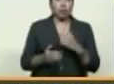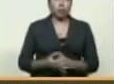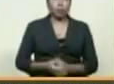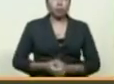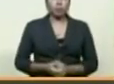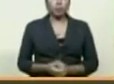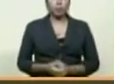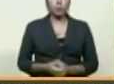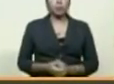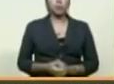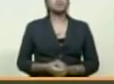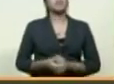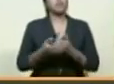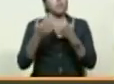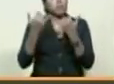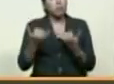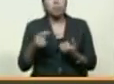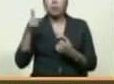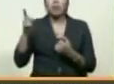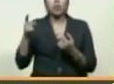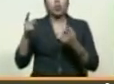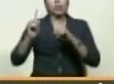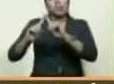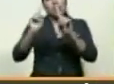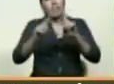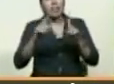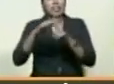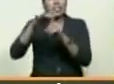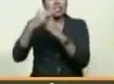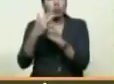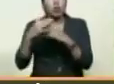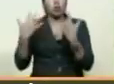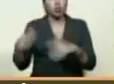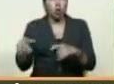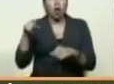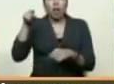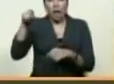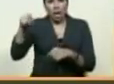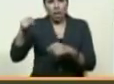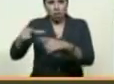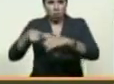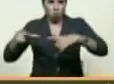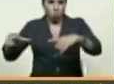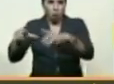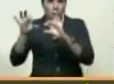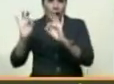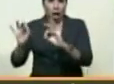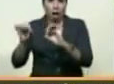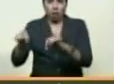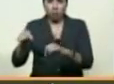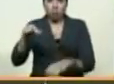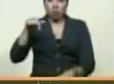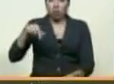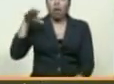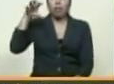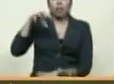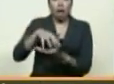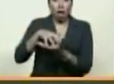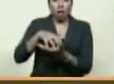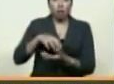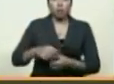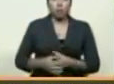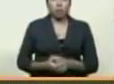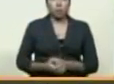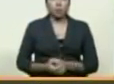A partir de esos acontecimientos que se dieron en esta región,